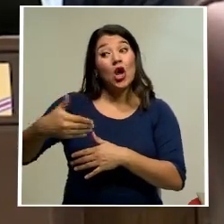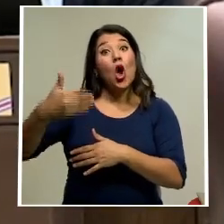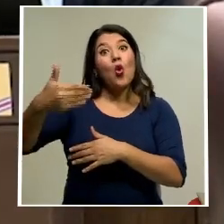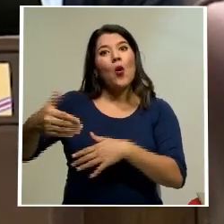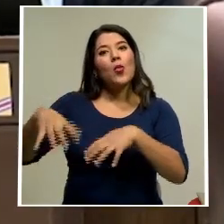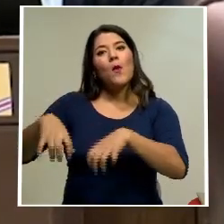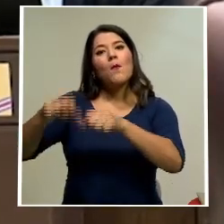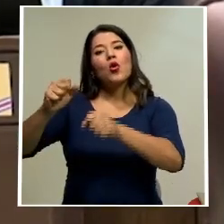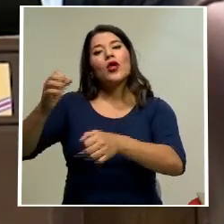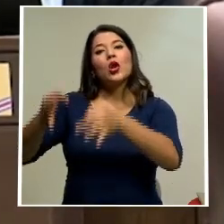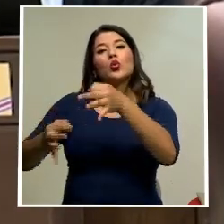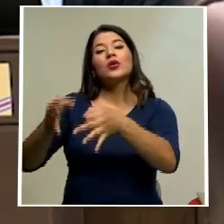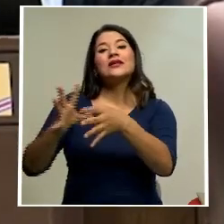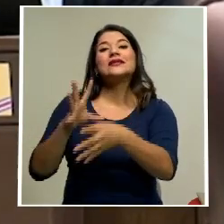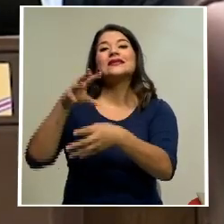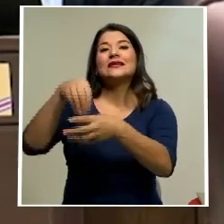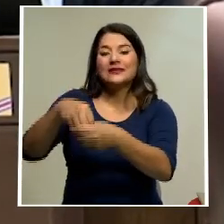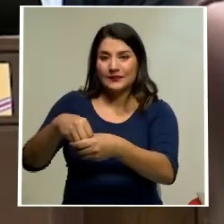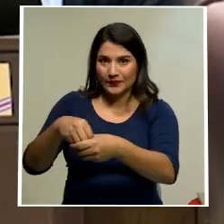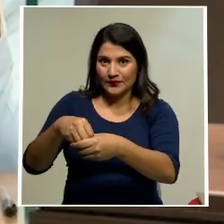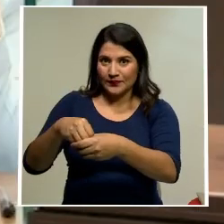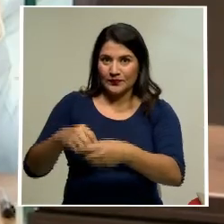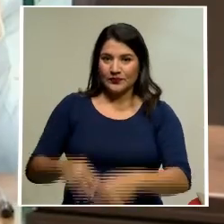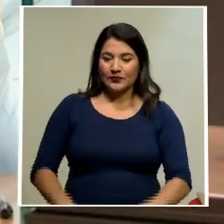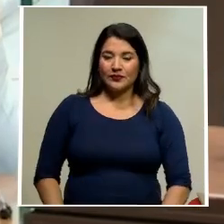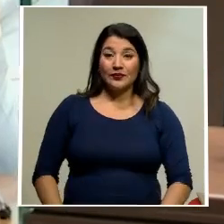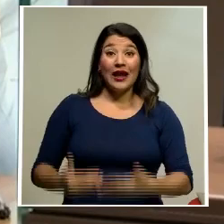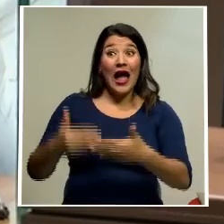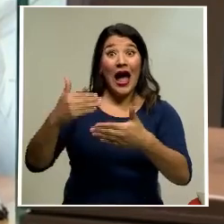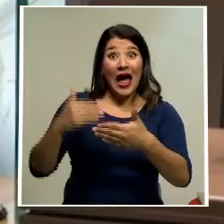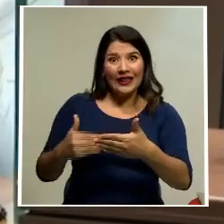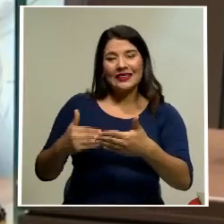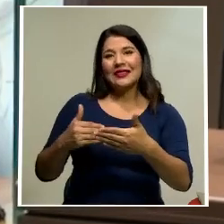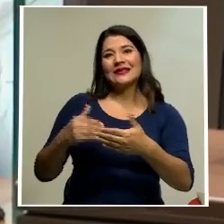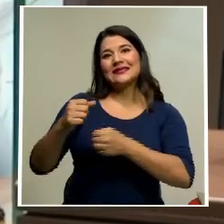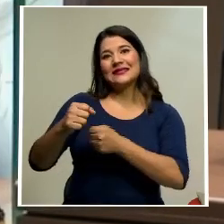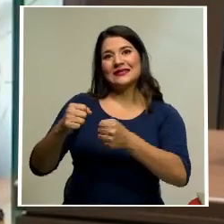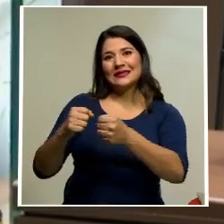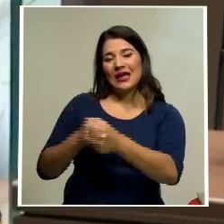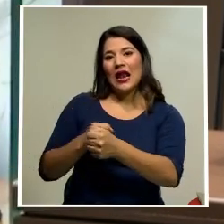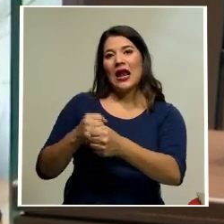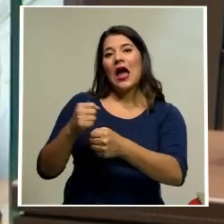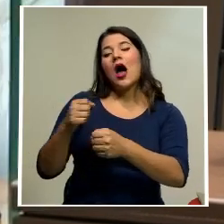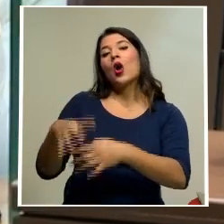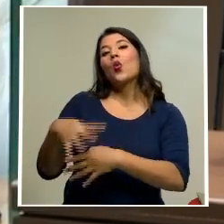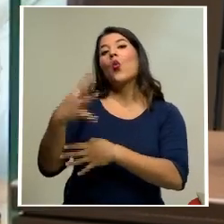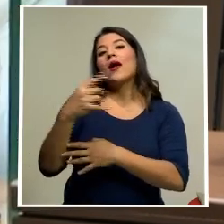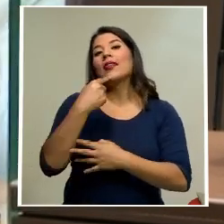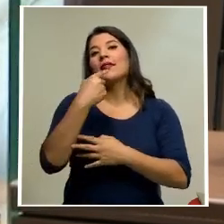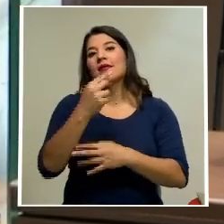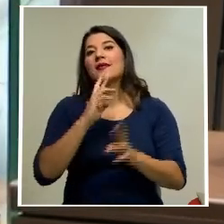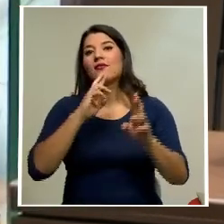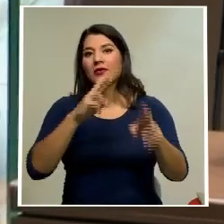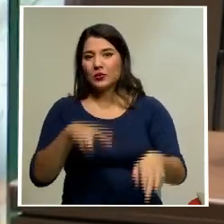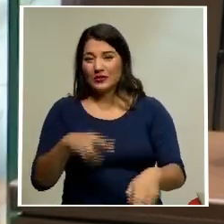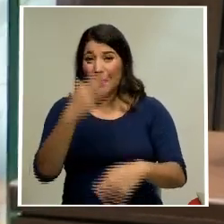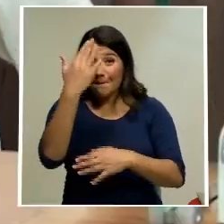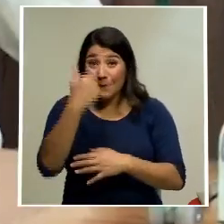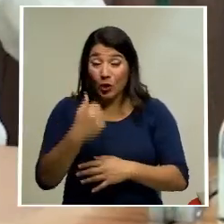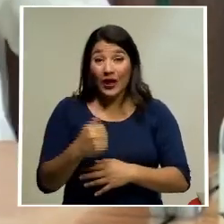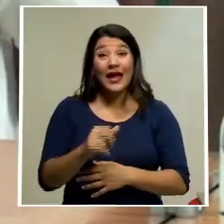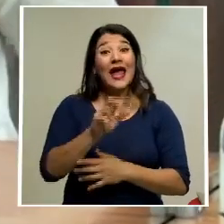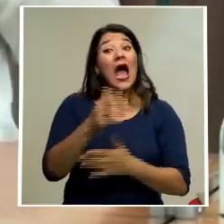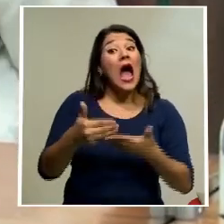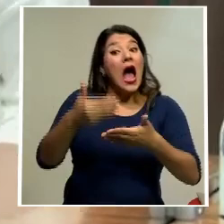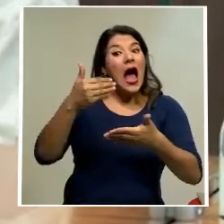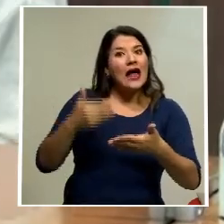que brindó la Sala Constitucional a finales del sábado anterior. La duda surge debido a que esos 38